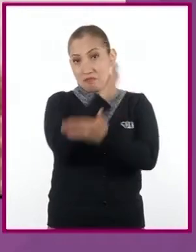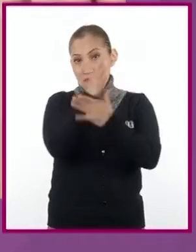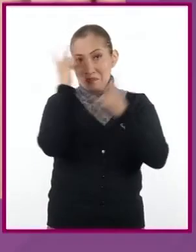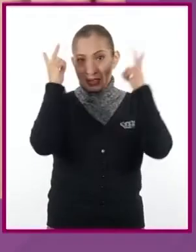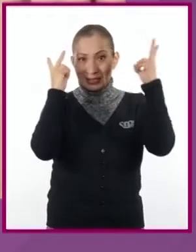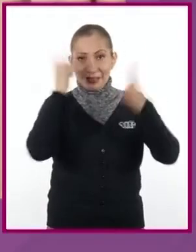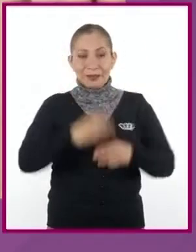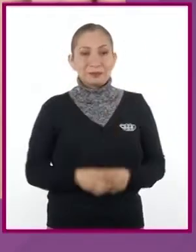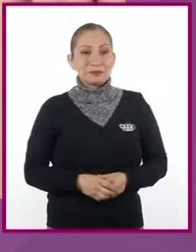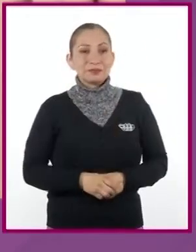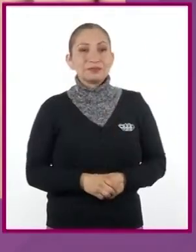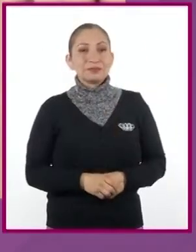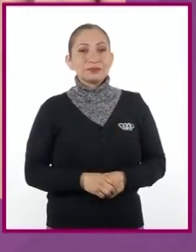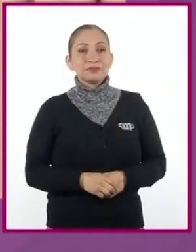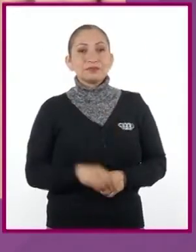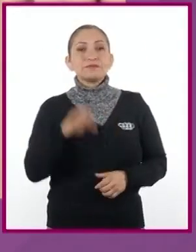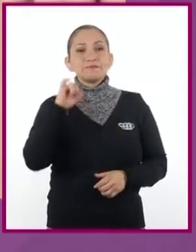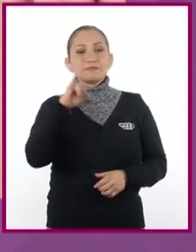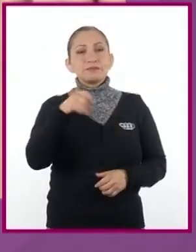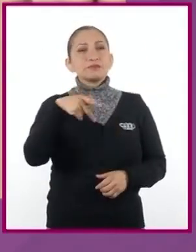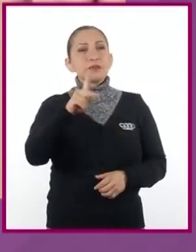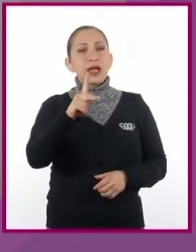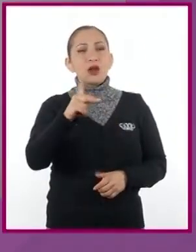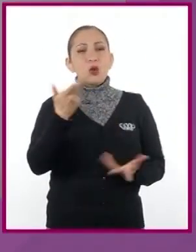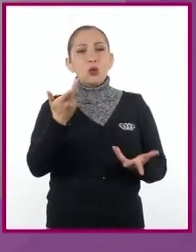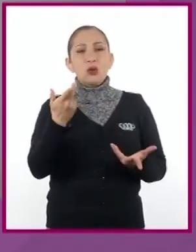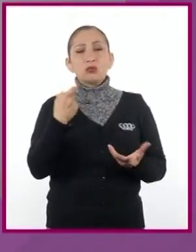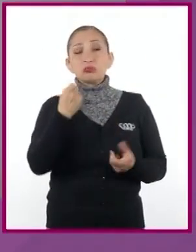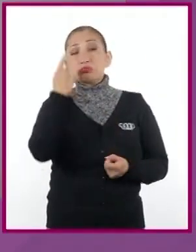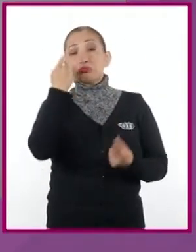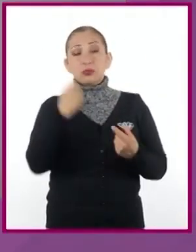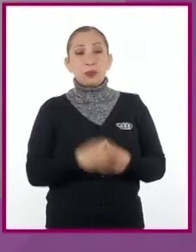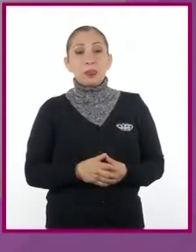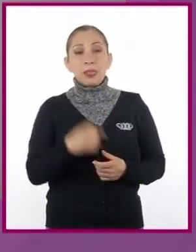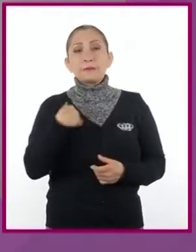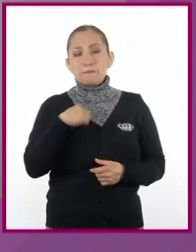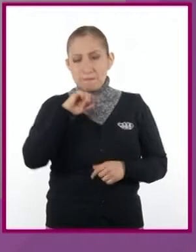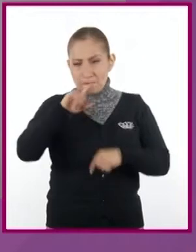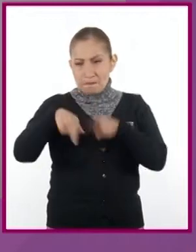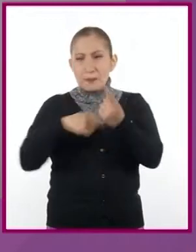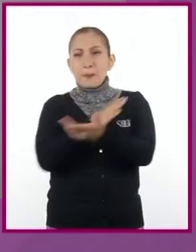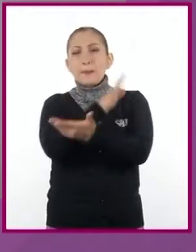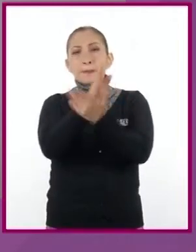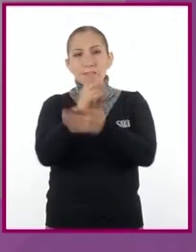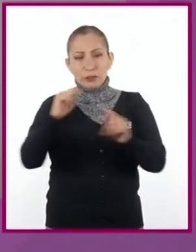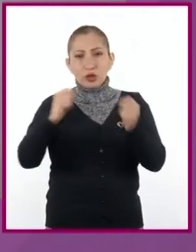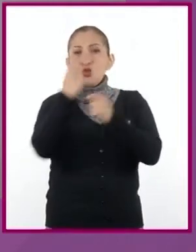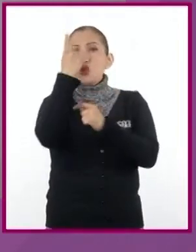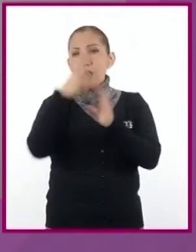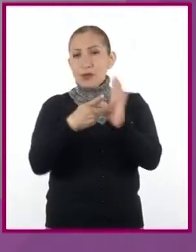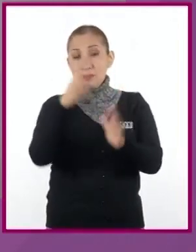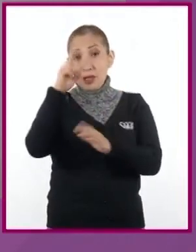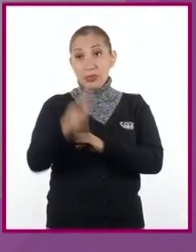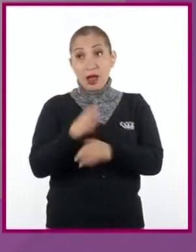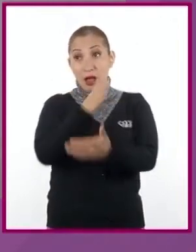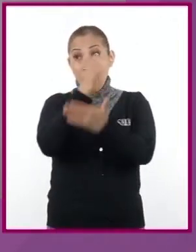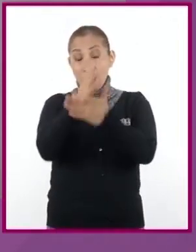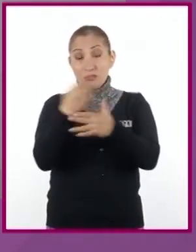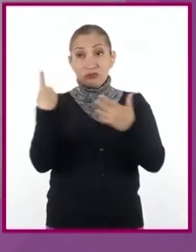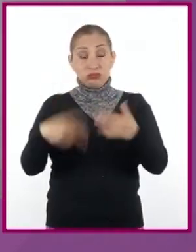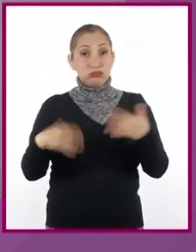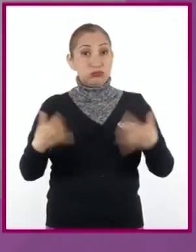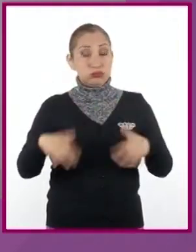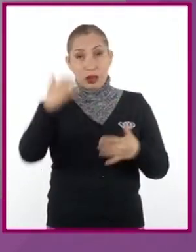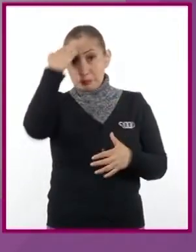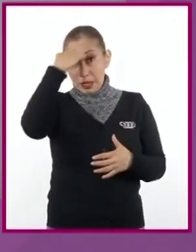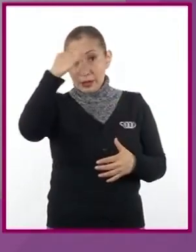visitarlo. Sí, pero muy bebé. Sí, he llegado a ir a Teotihuacán una vez. La verdad es que ir ahí es una gran